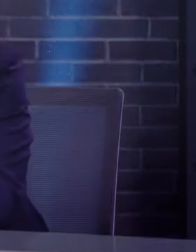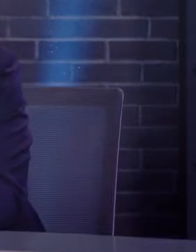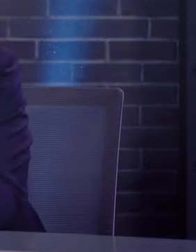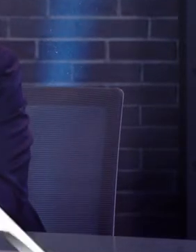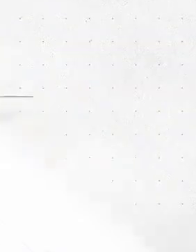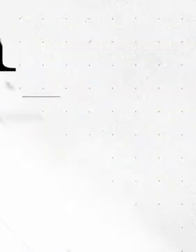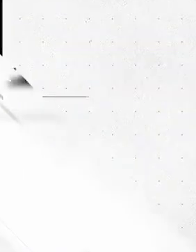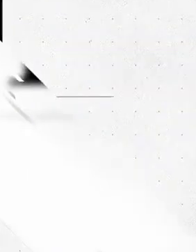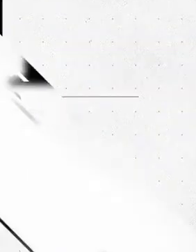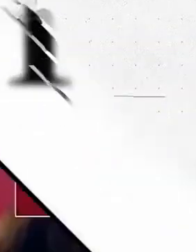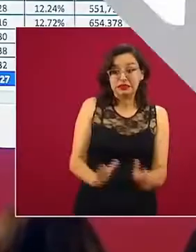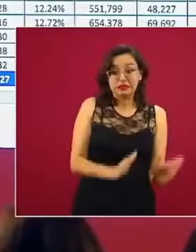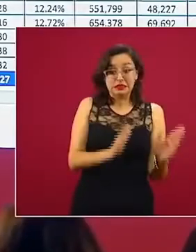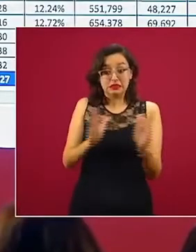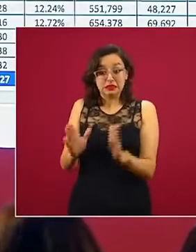no es prioridad.